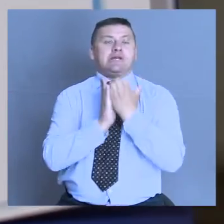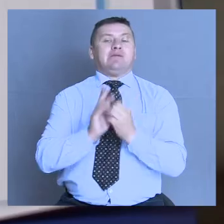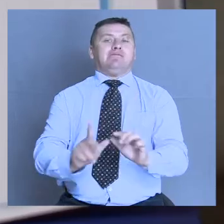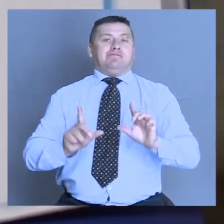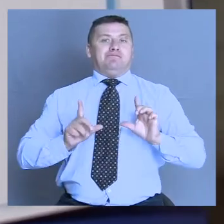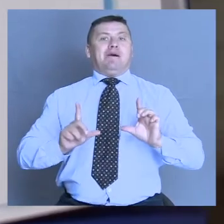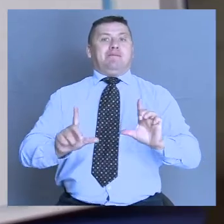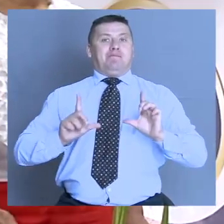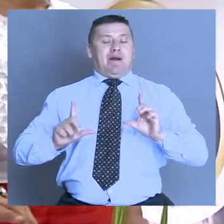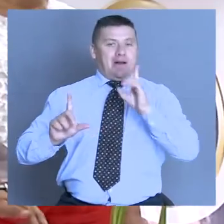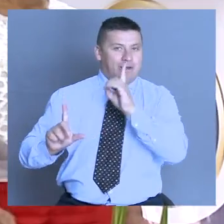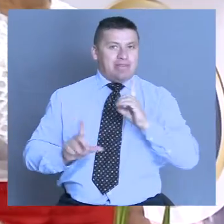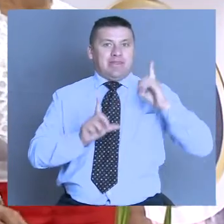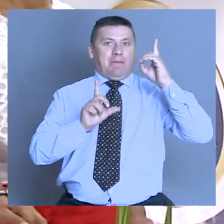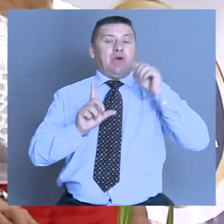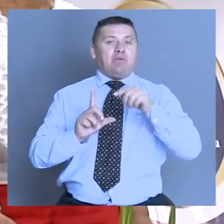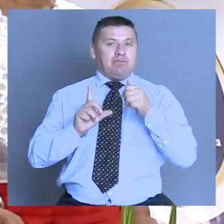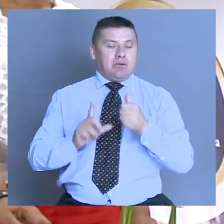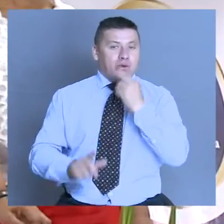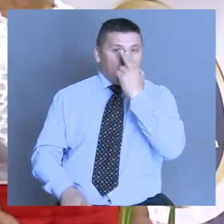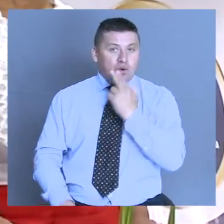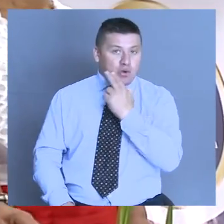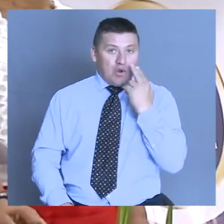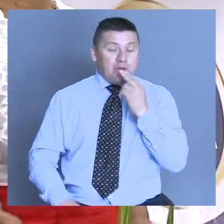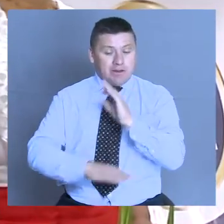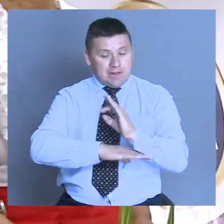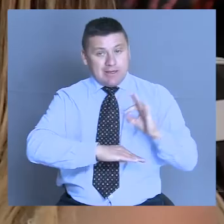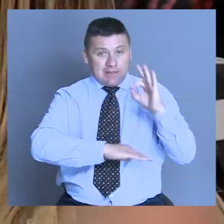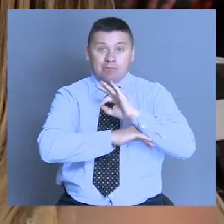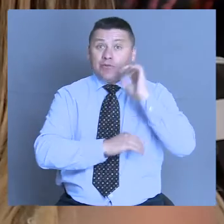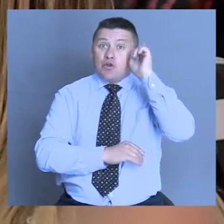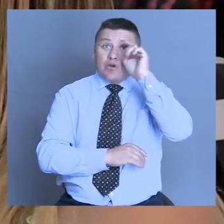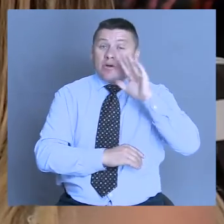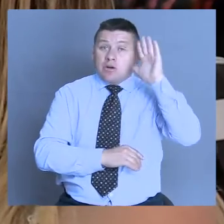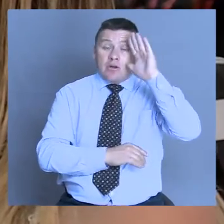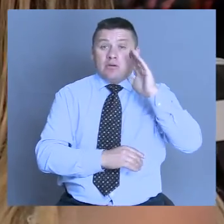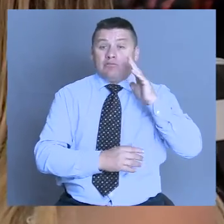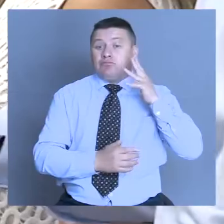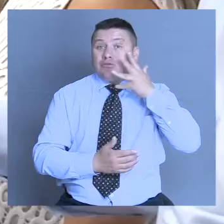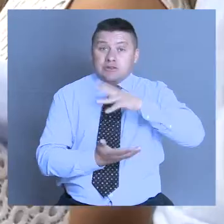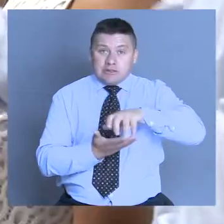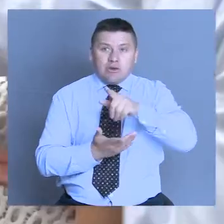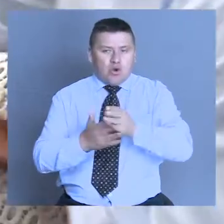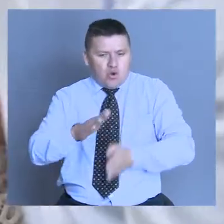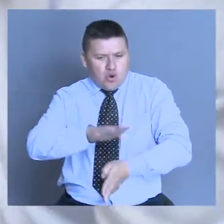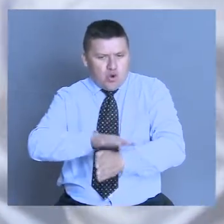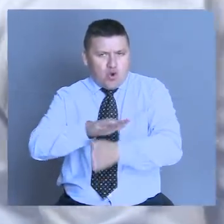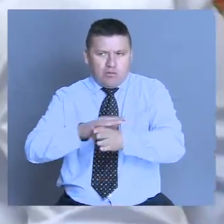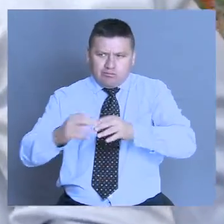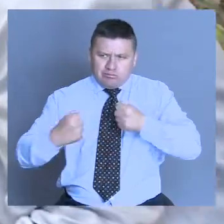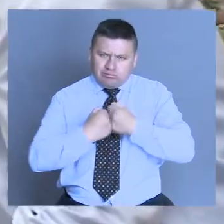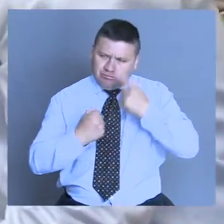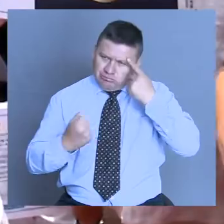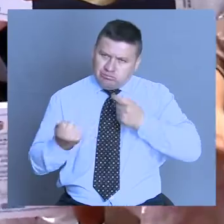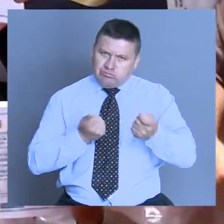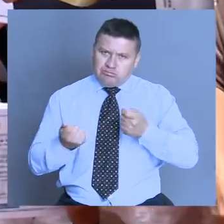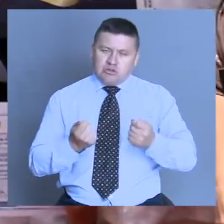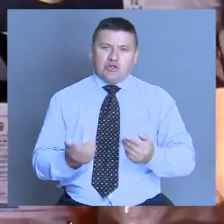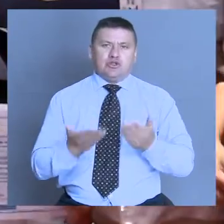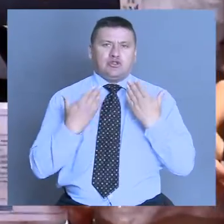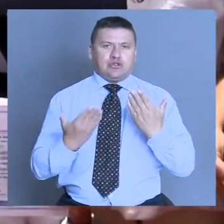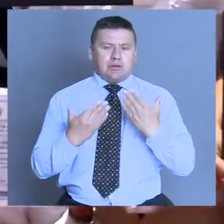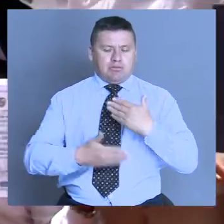estas convocatorias que está montando el gobierno nacional, que es lo de tener 5 a 30 millones de pesos para